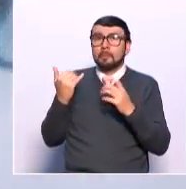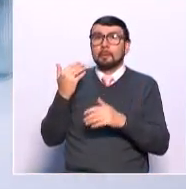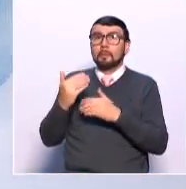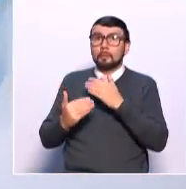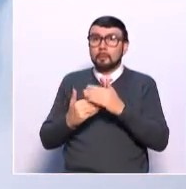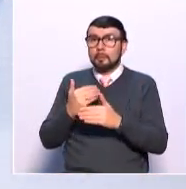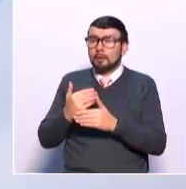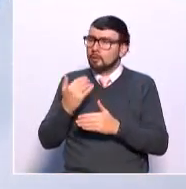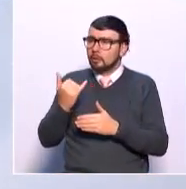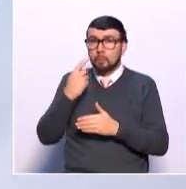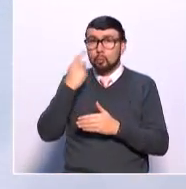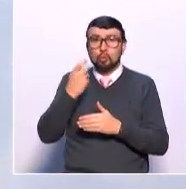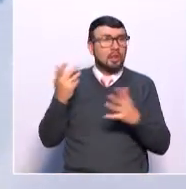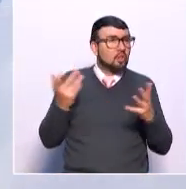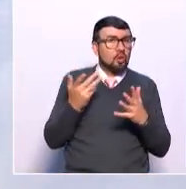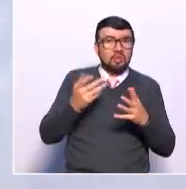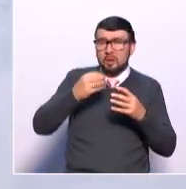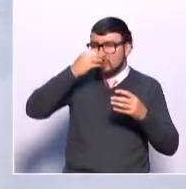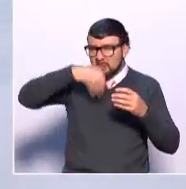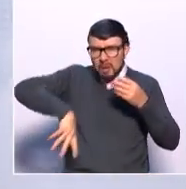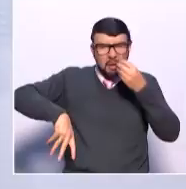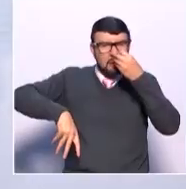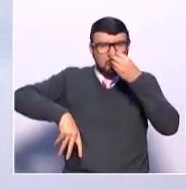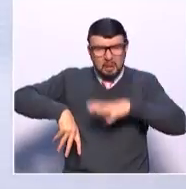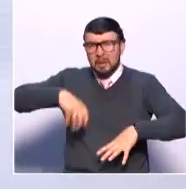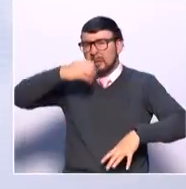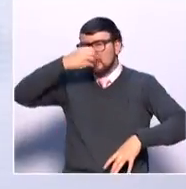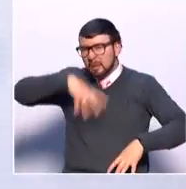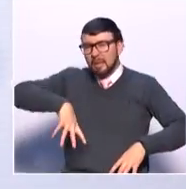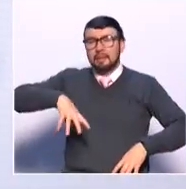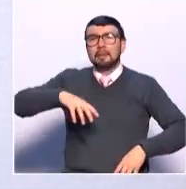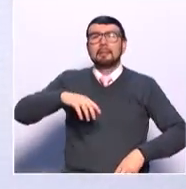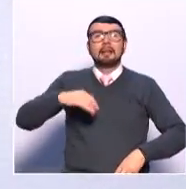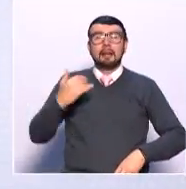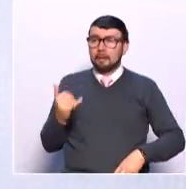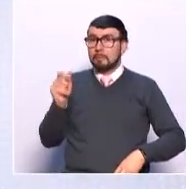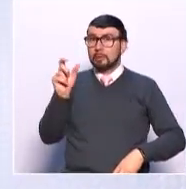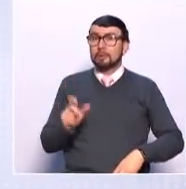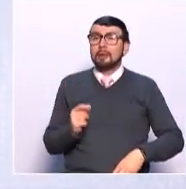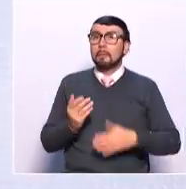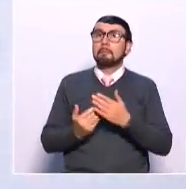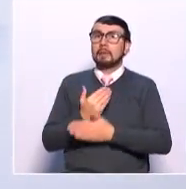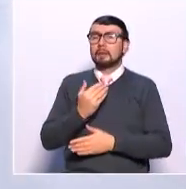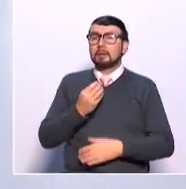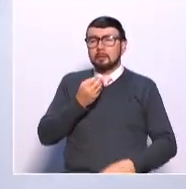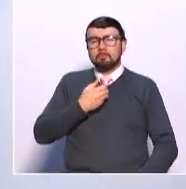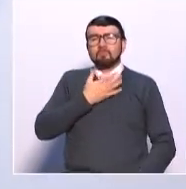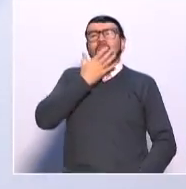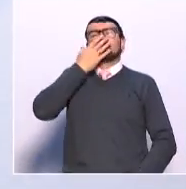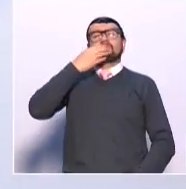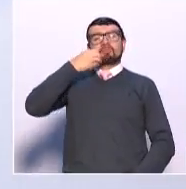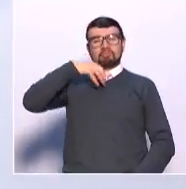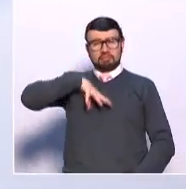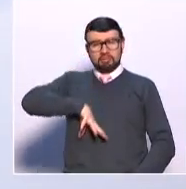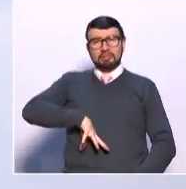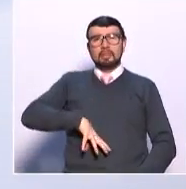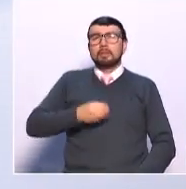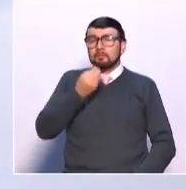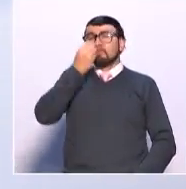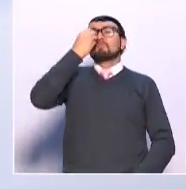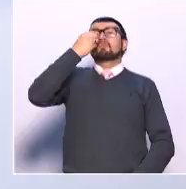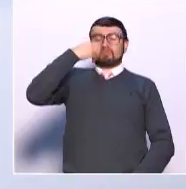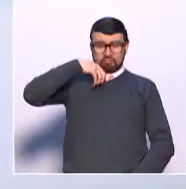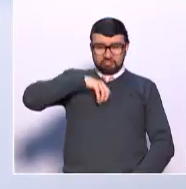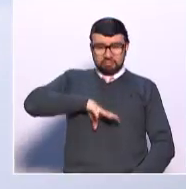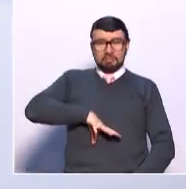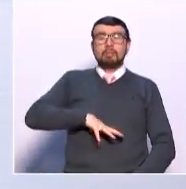buscar por dónde salir entonces llama escurrimiento posterior y la persona empieza como a tragar mocos y lo que está tragando es como